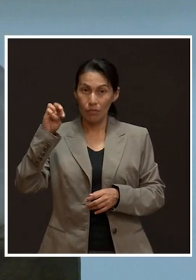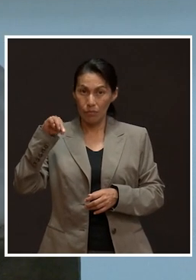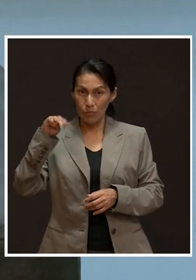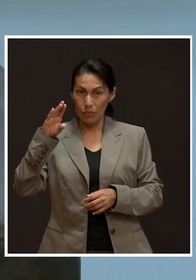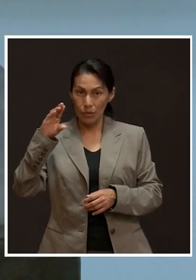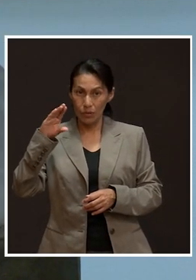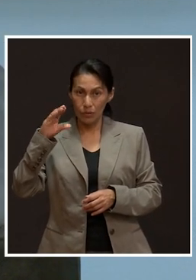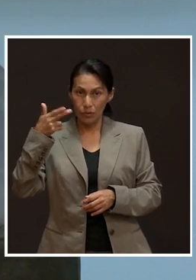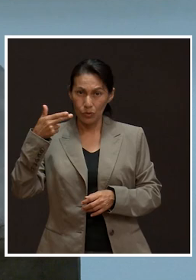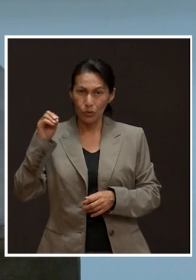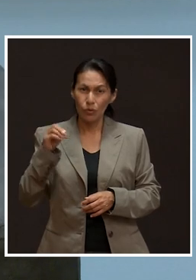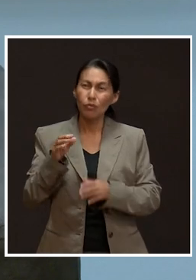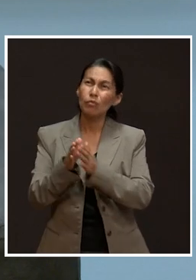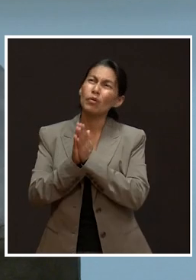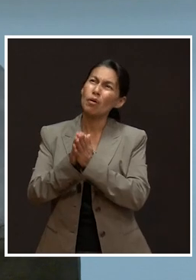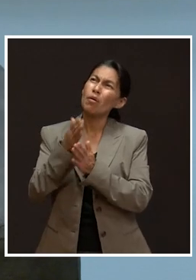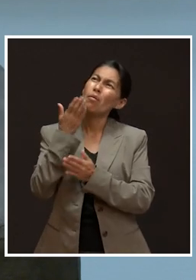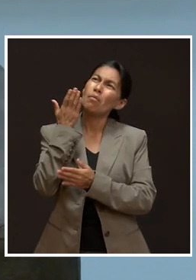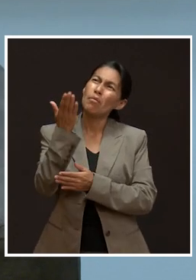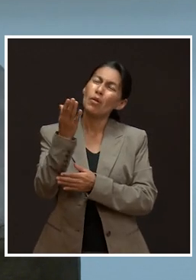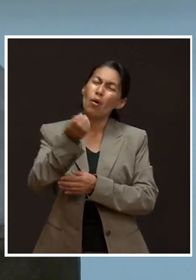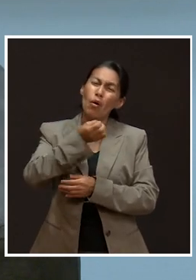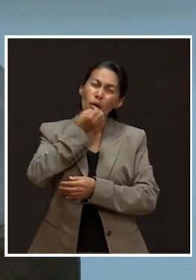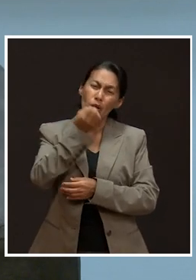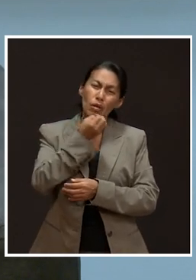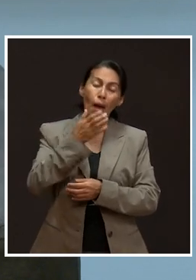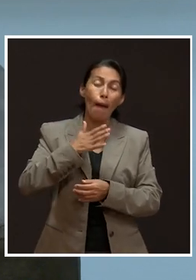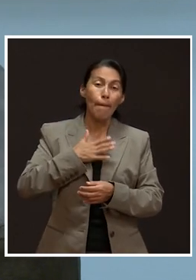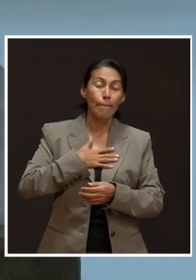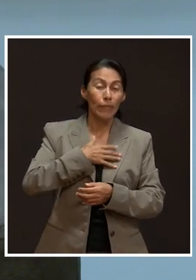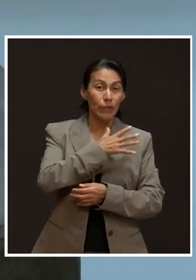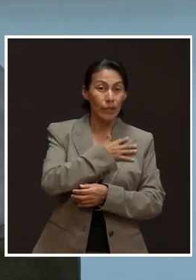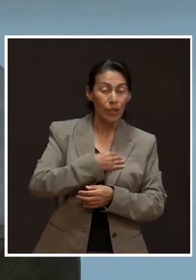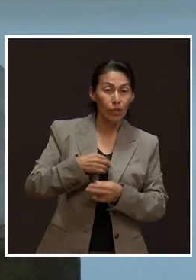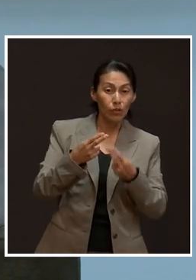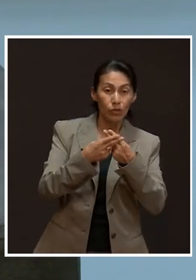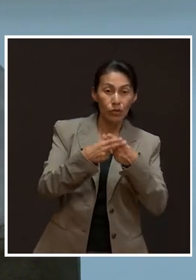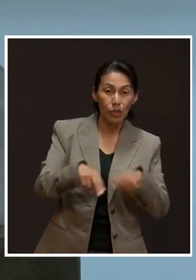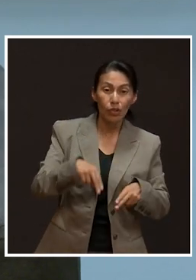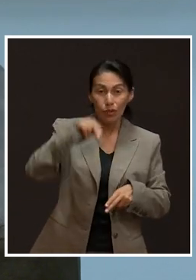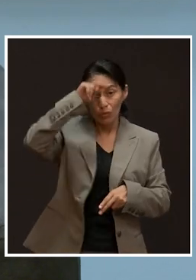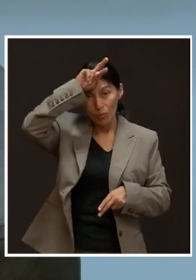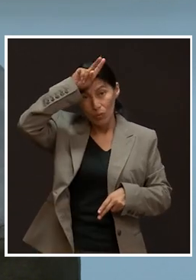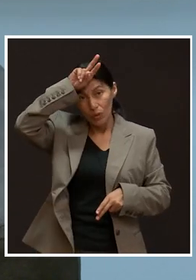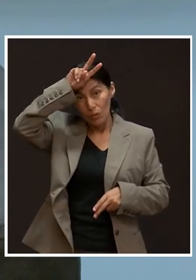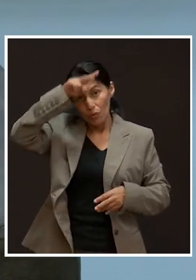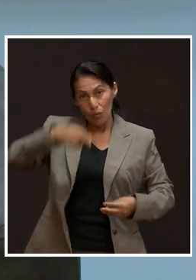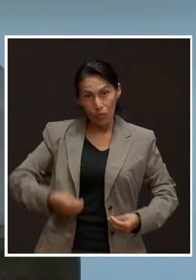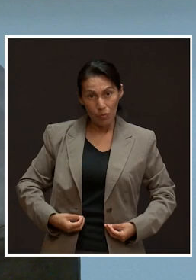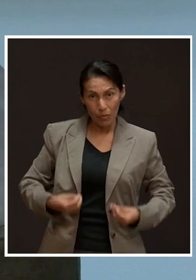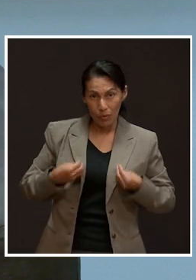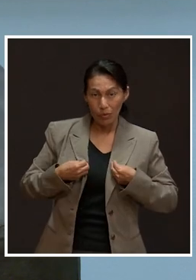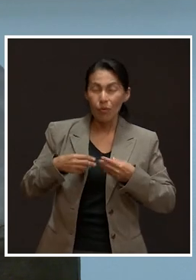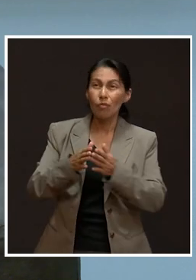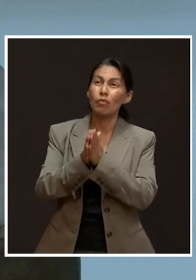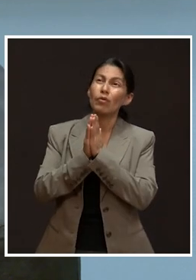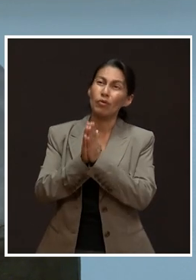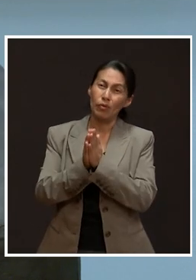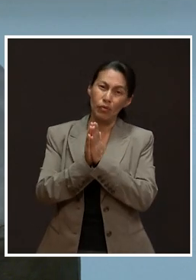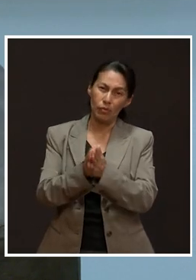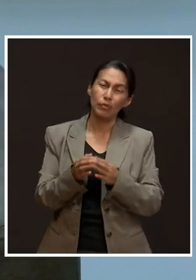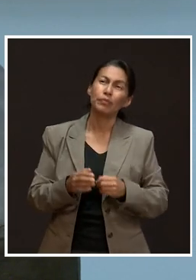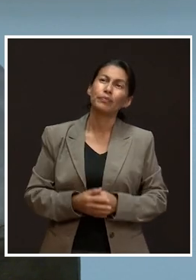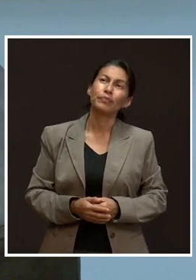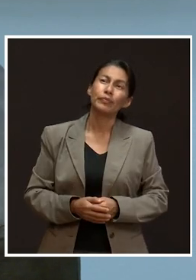Orar por mis hijos, nietos y mi bisnieto que están en Perú. Y por mi vida física y espiritual. Gracias